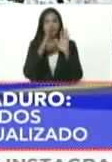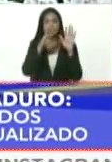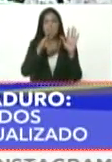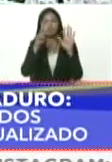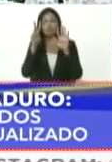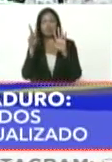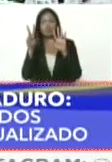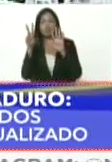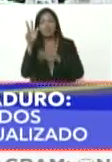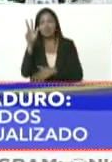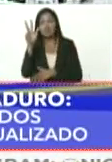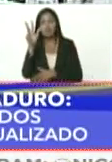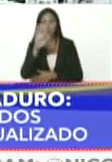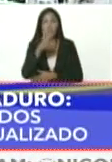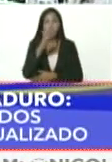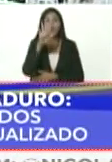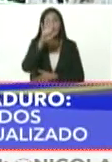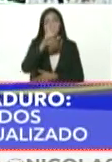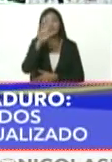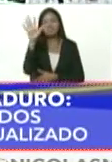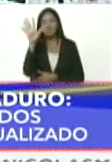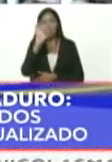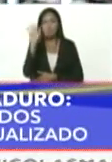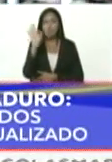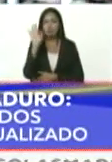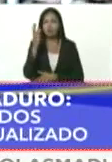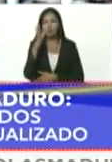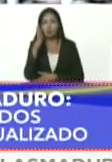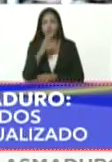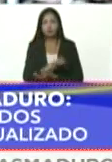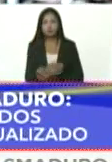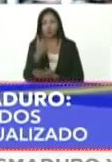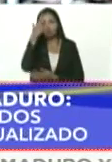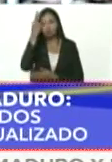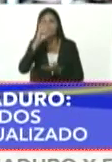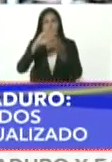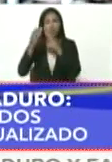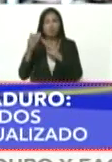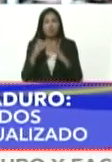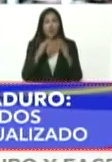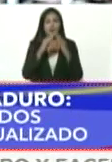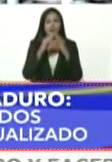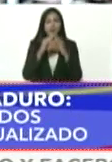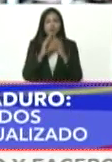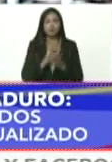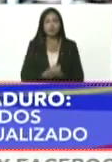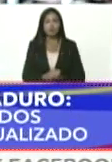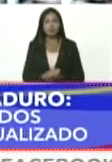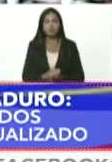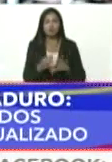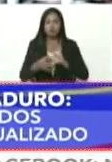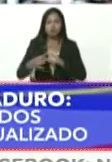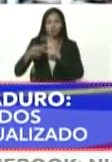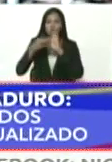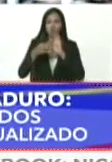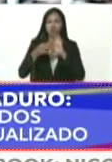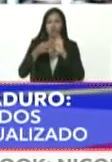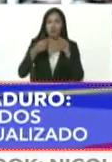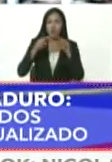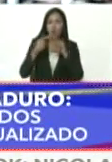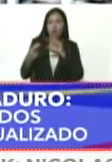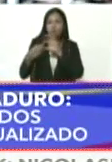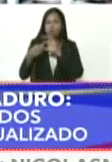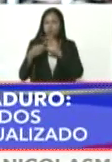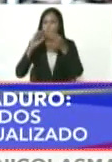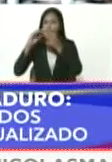26.973, diría yo casi un 55%, son consejos comunales vinculados a comunas, que